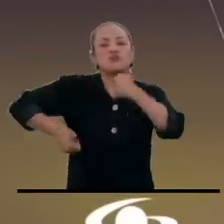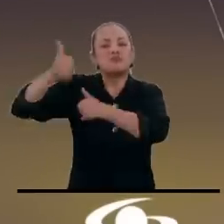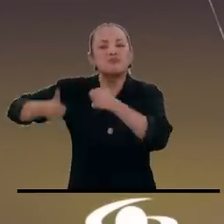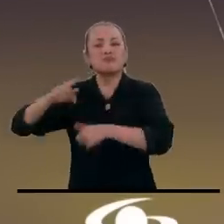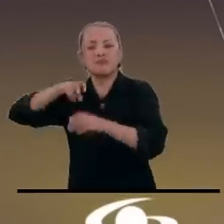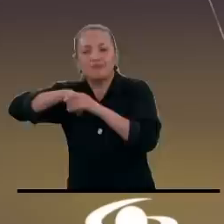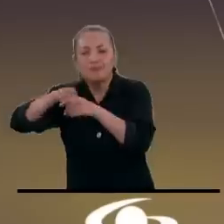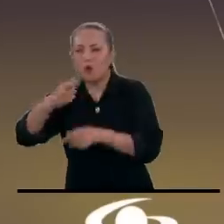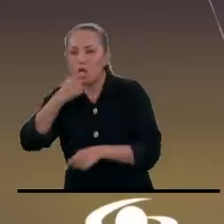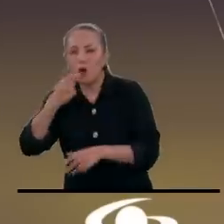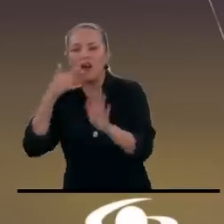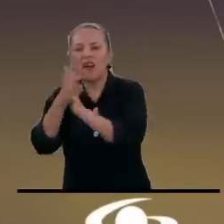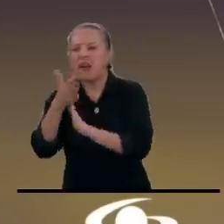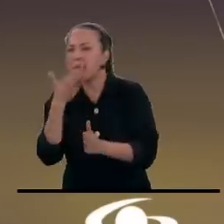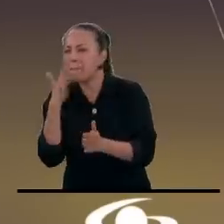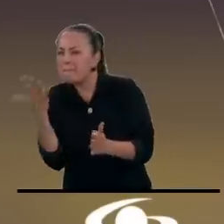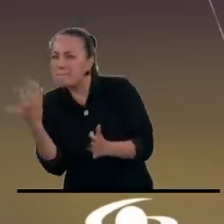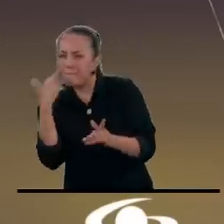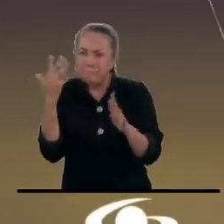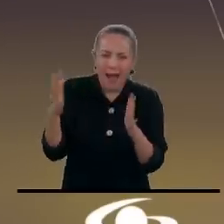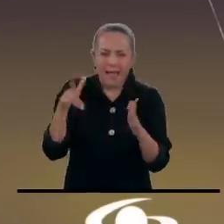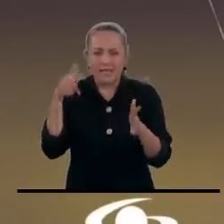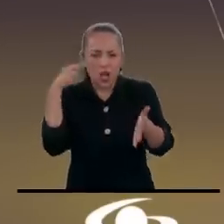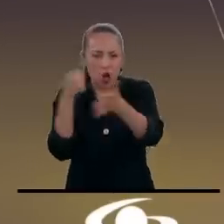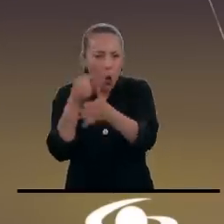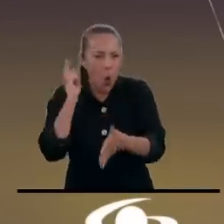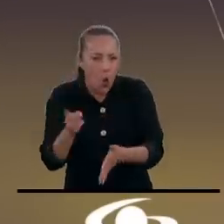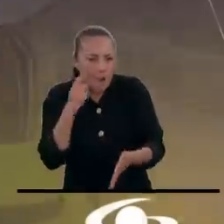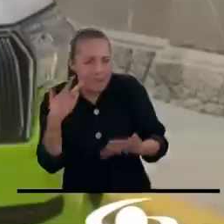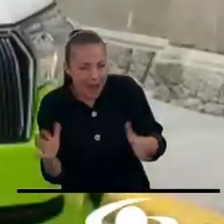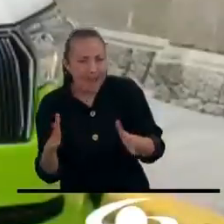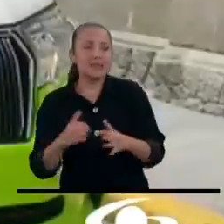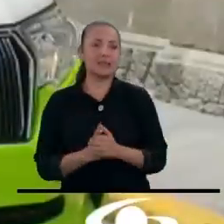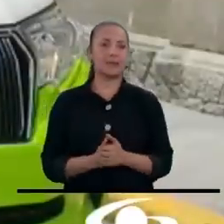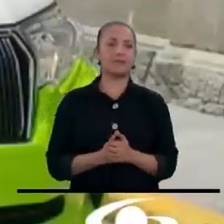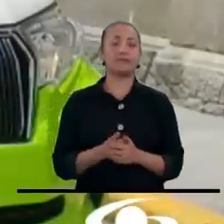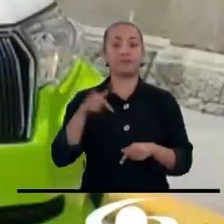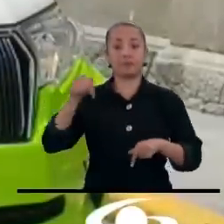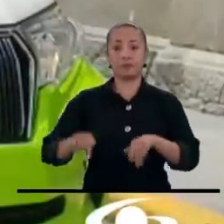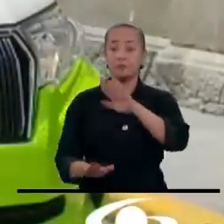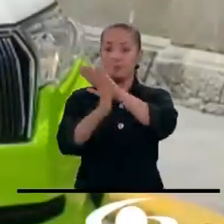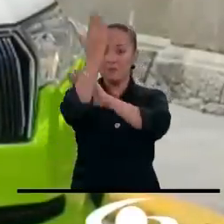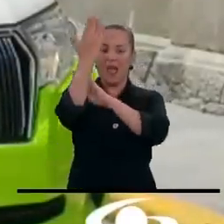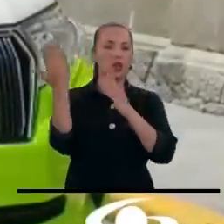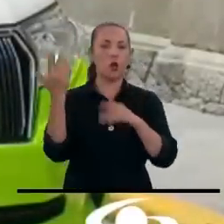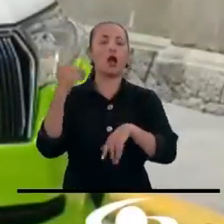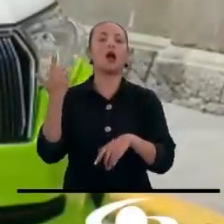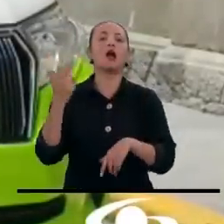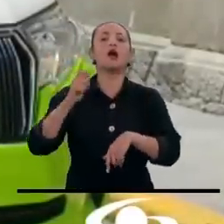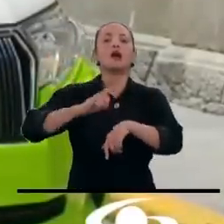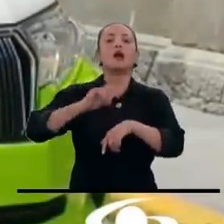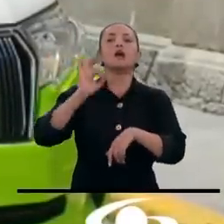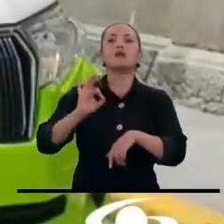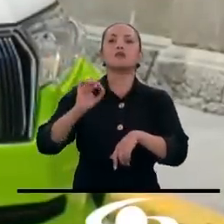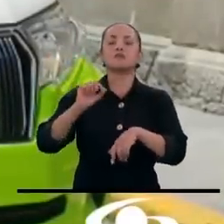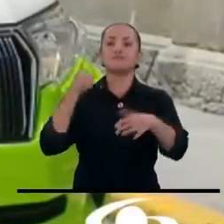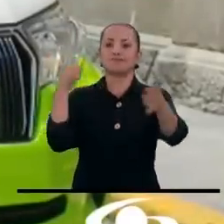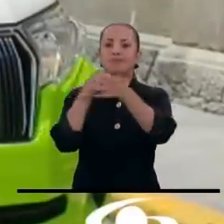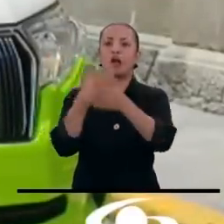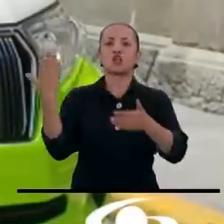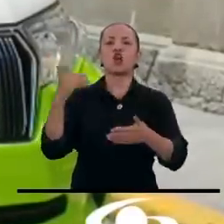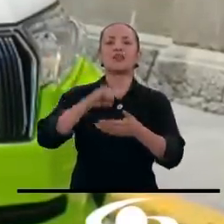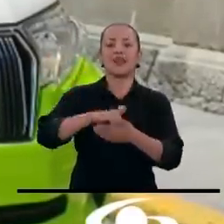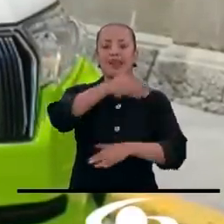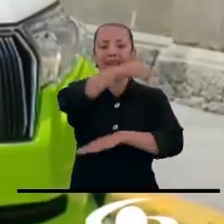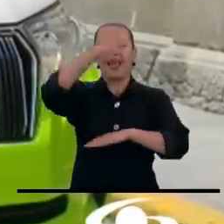hipótesis que manejan sobre este accidente. En la madrugada del día de hoy se nos presenta accidente de tránsito en la calle 13